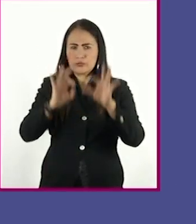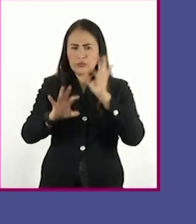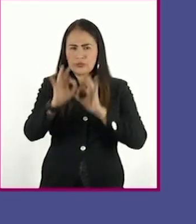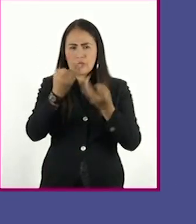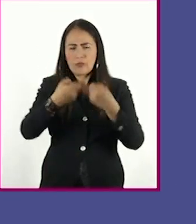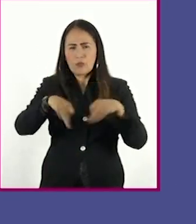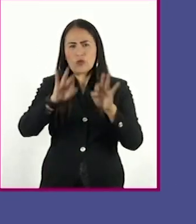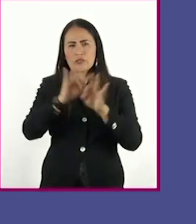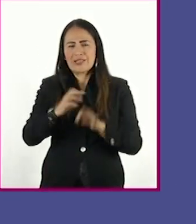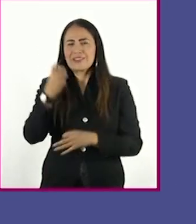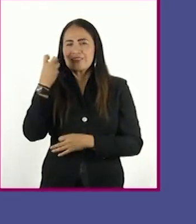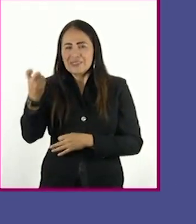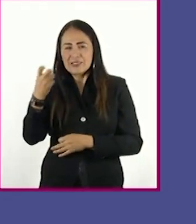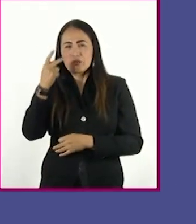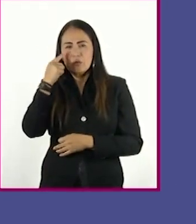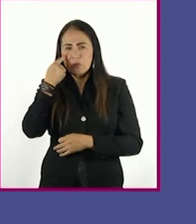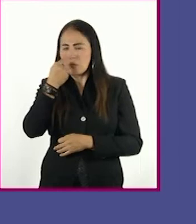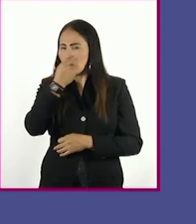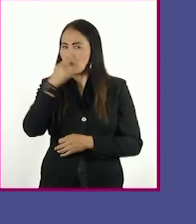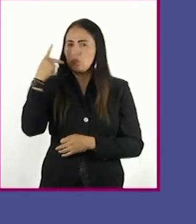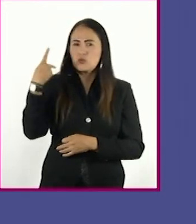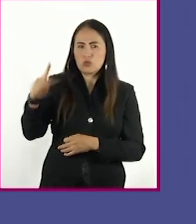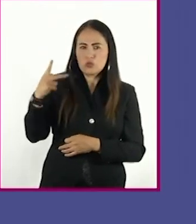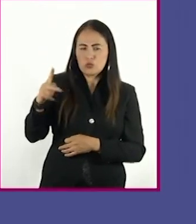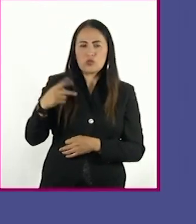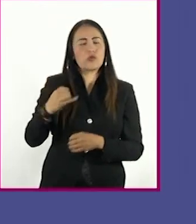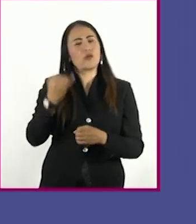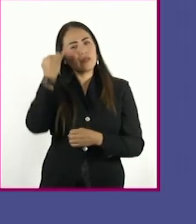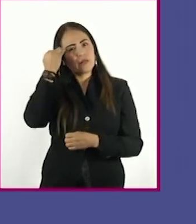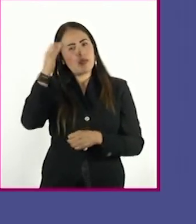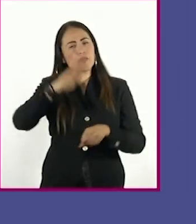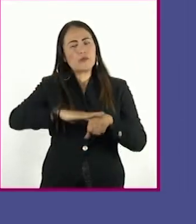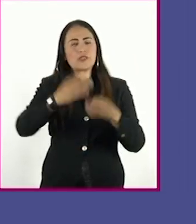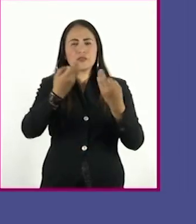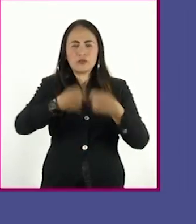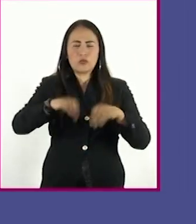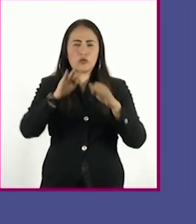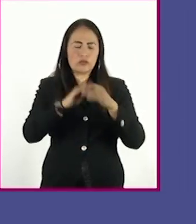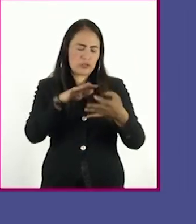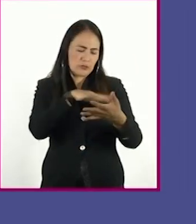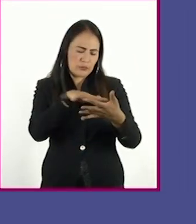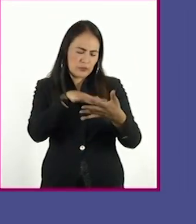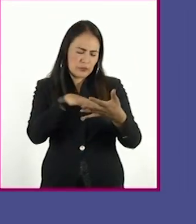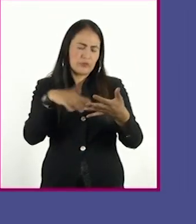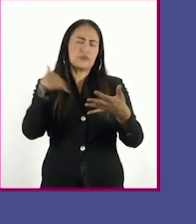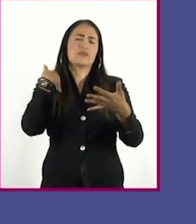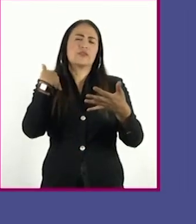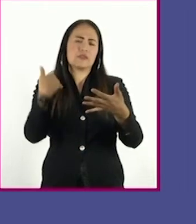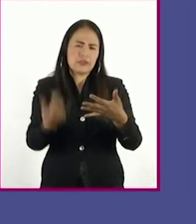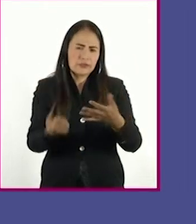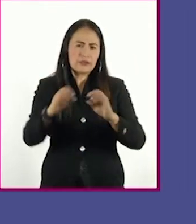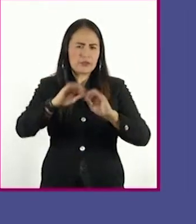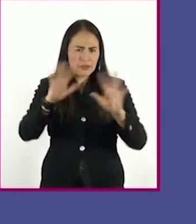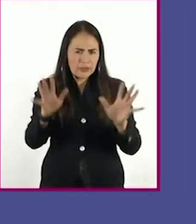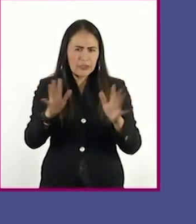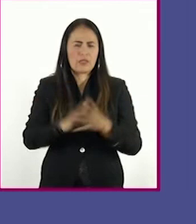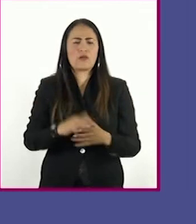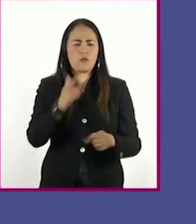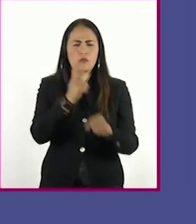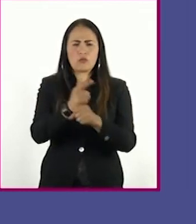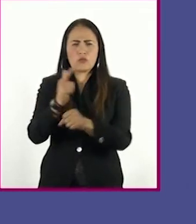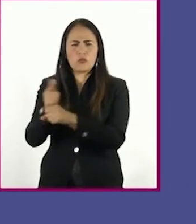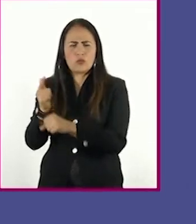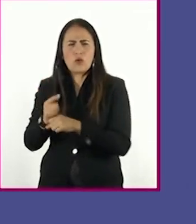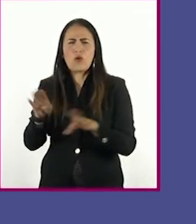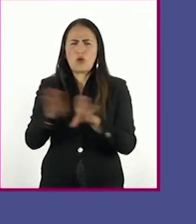del autor. Son las ideas más importantes que facilitan la comprensión del tema. Se pueden identificar si